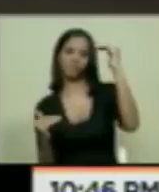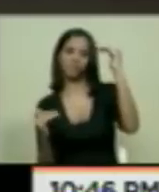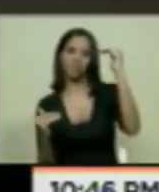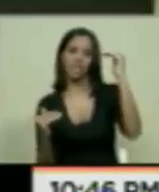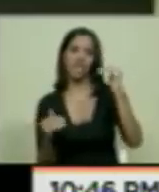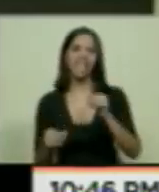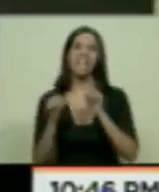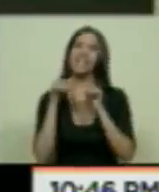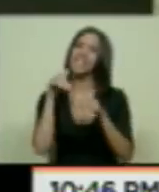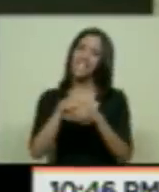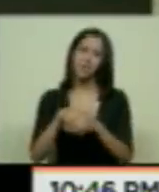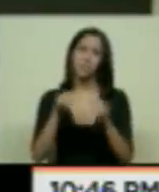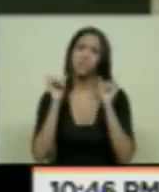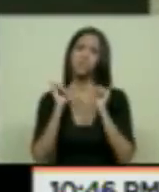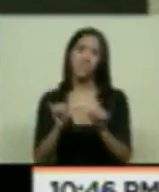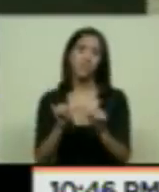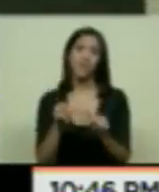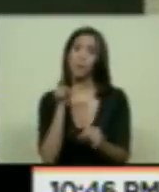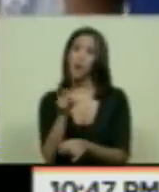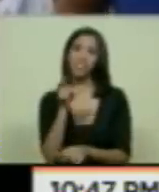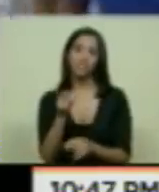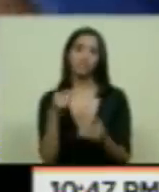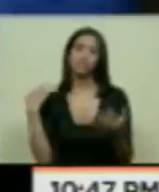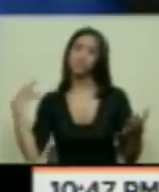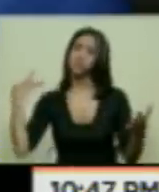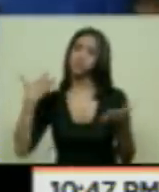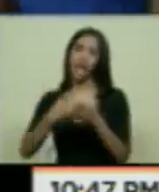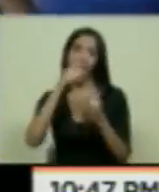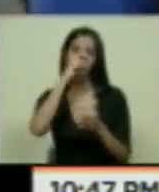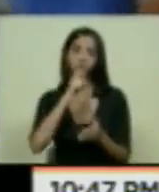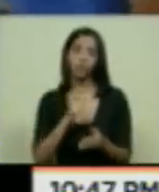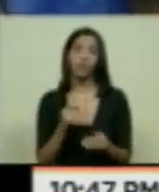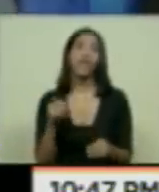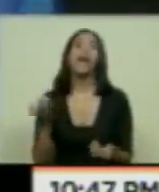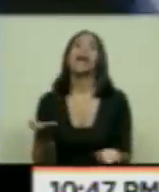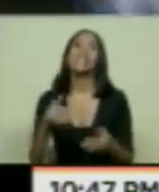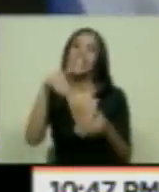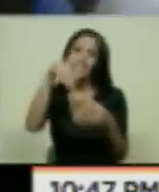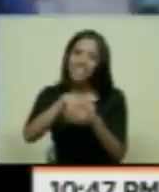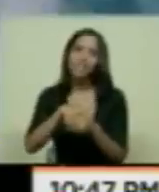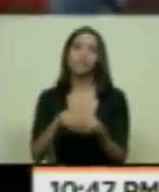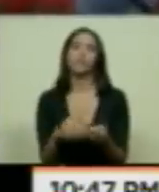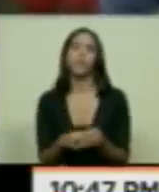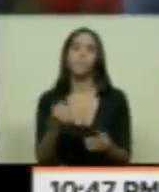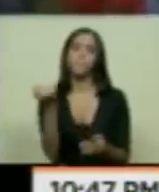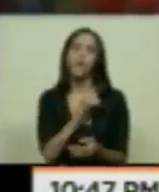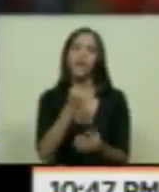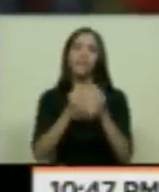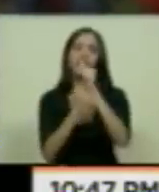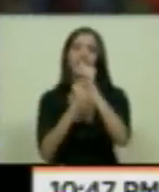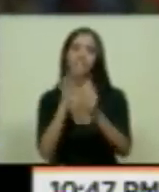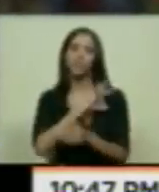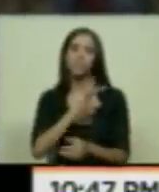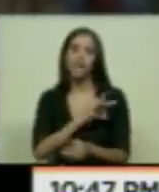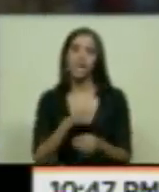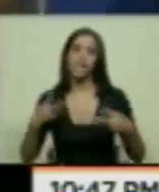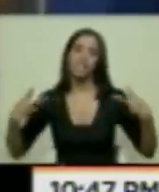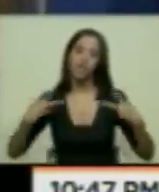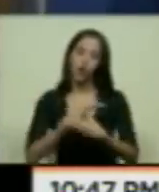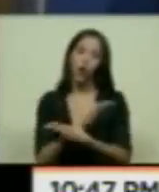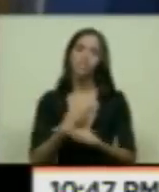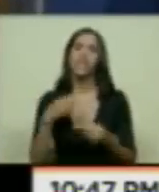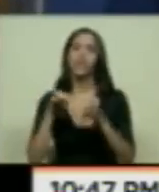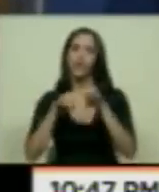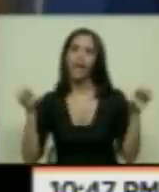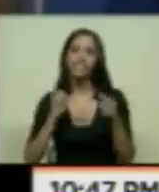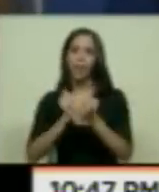mismo que hemos criticado durante tantos años. Elegimos más asesinatos a los líderes sociales, recortes a la educación, el deporte,